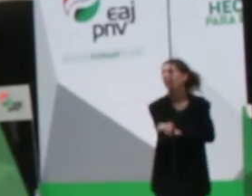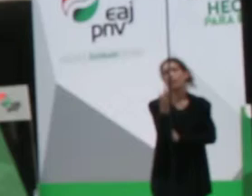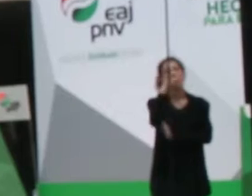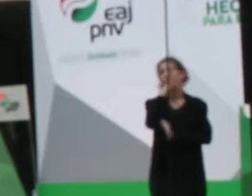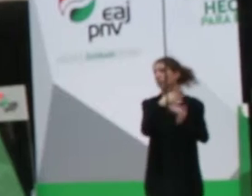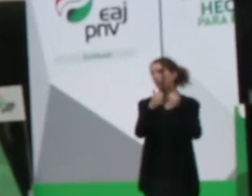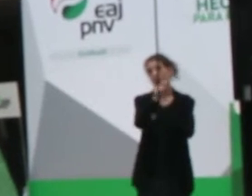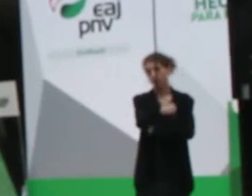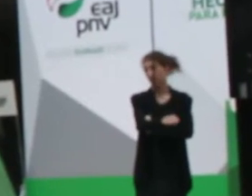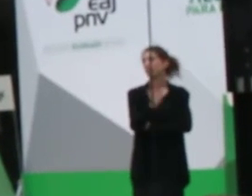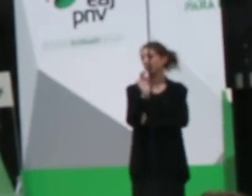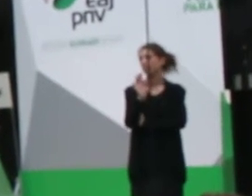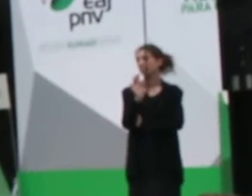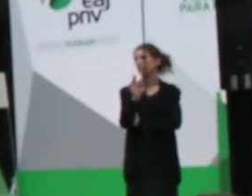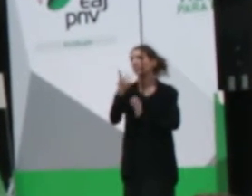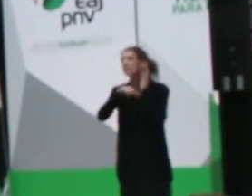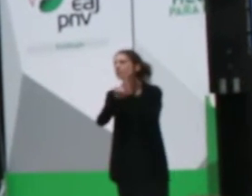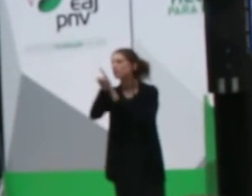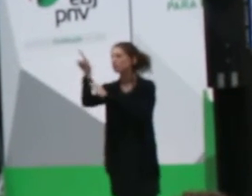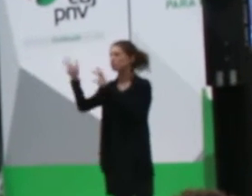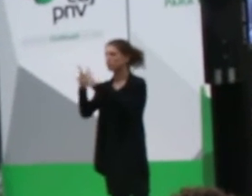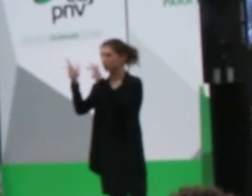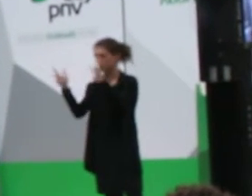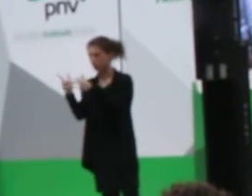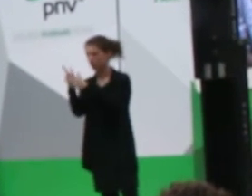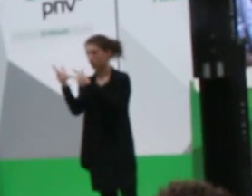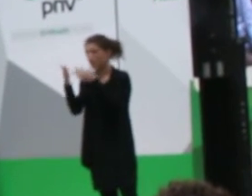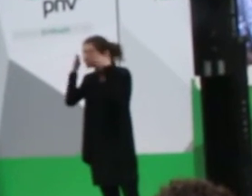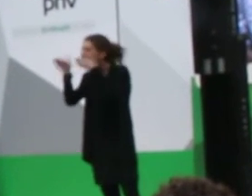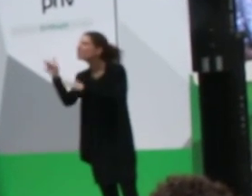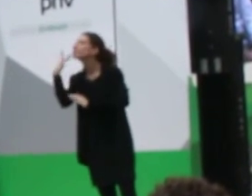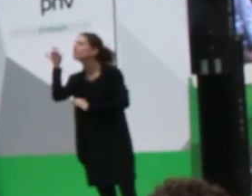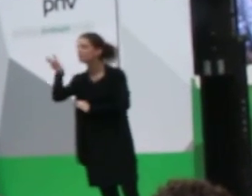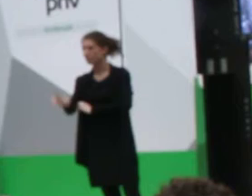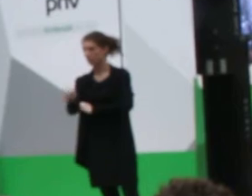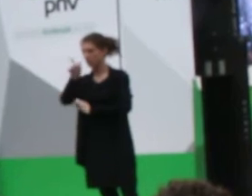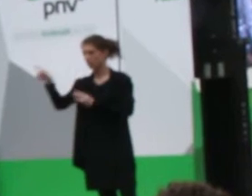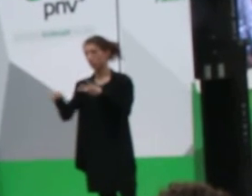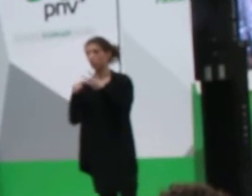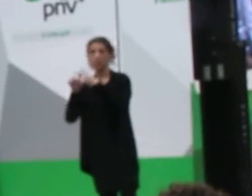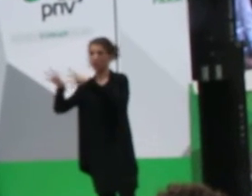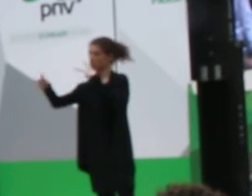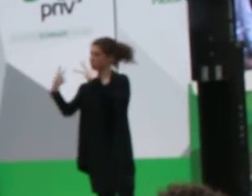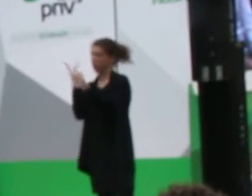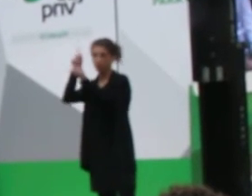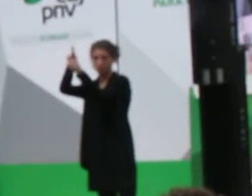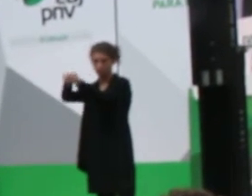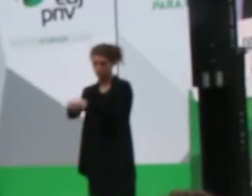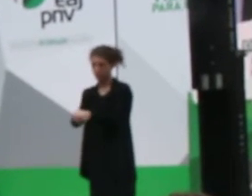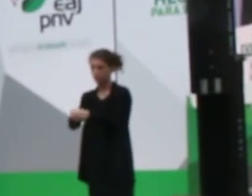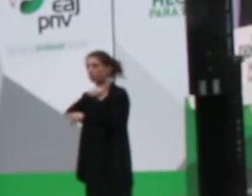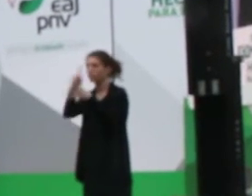prioridad. Desarrollo social centrado en las personas. Transparencia y participación